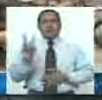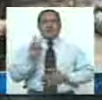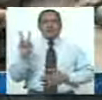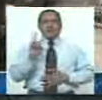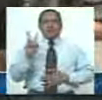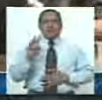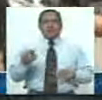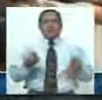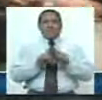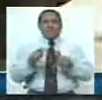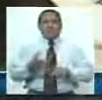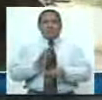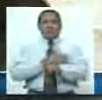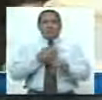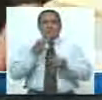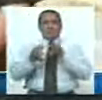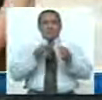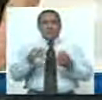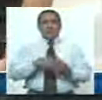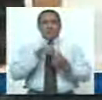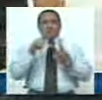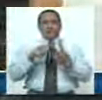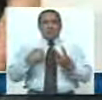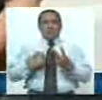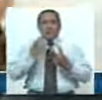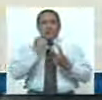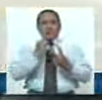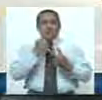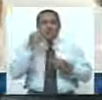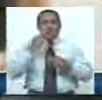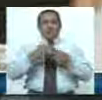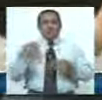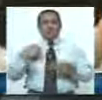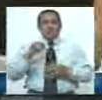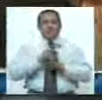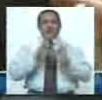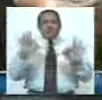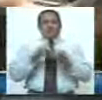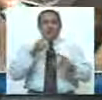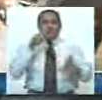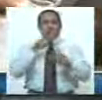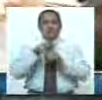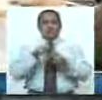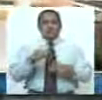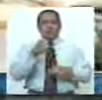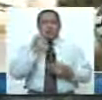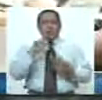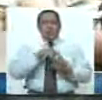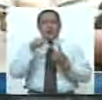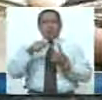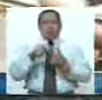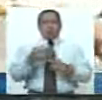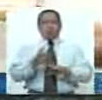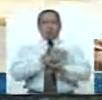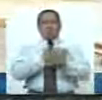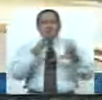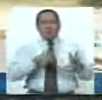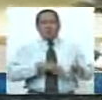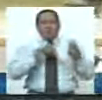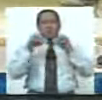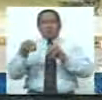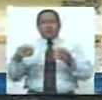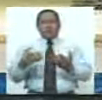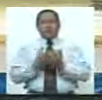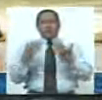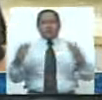según las primeras informaciones, mientras que el otro aún no ha sido identificado. Al ser interceptado, estos hombres fueron